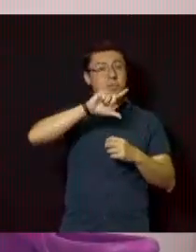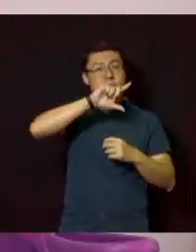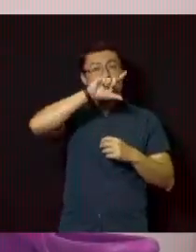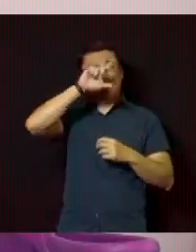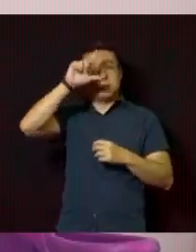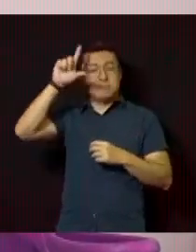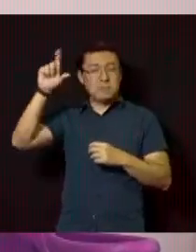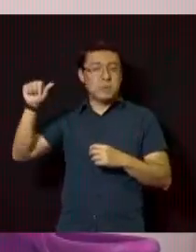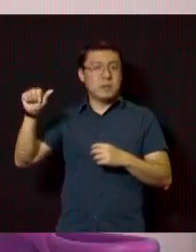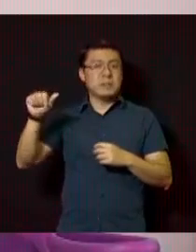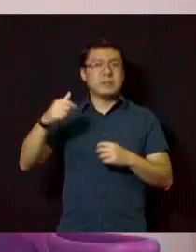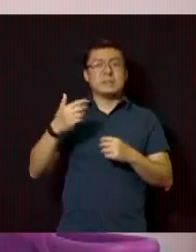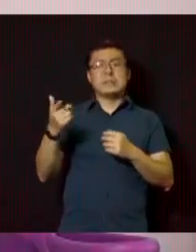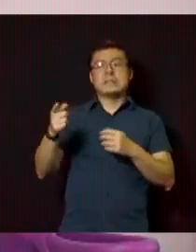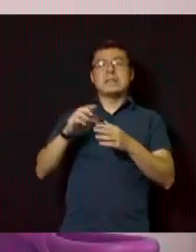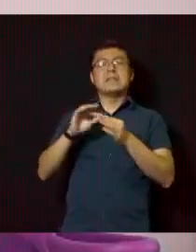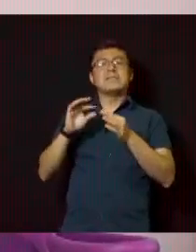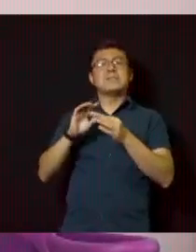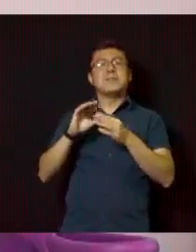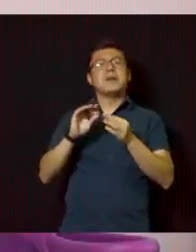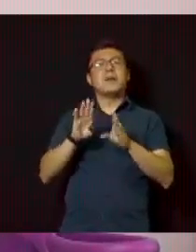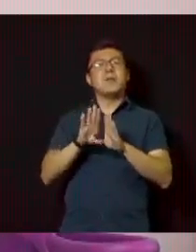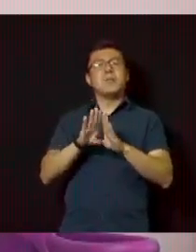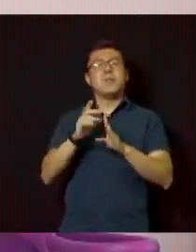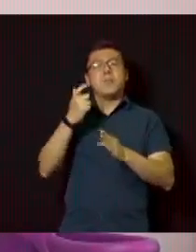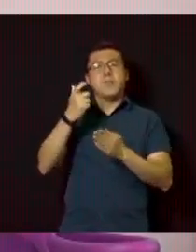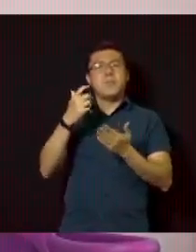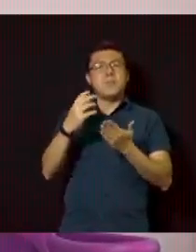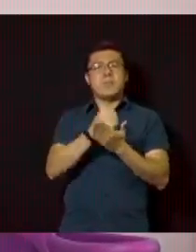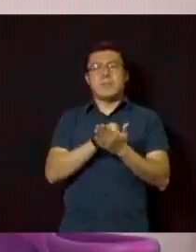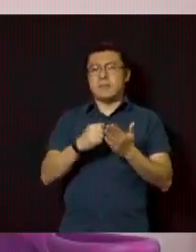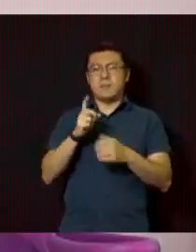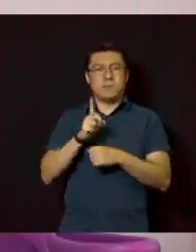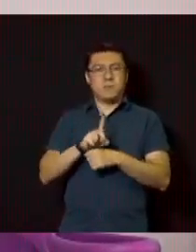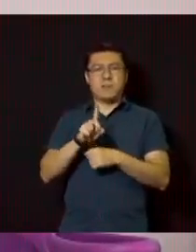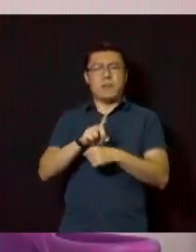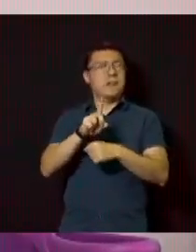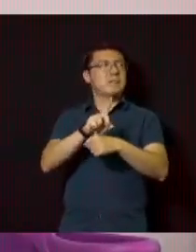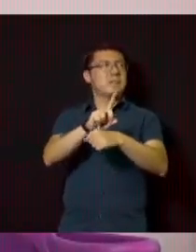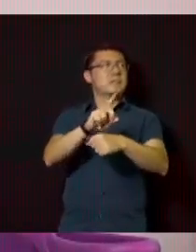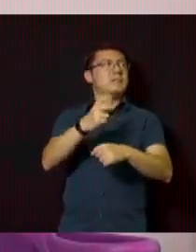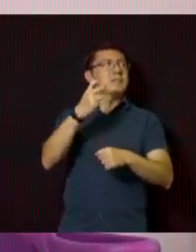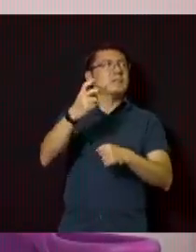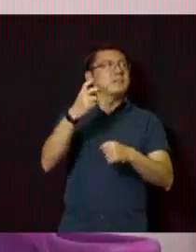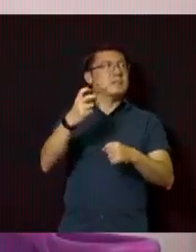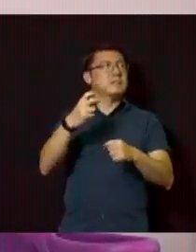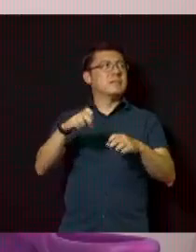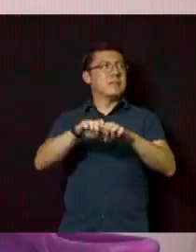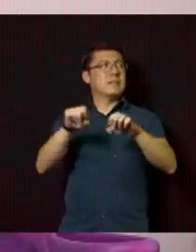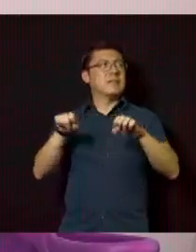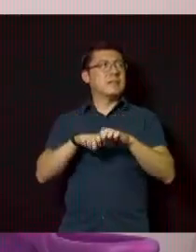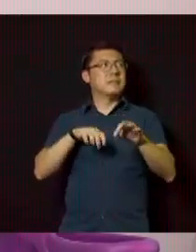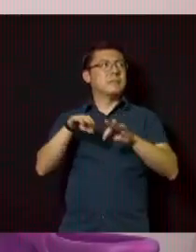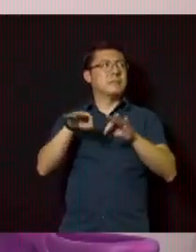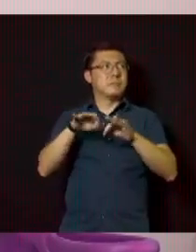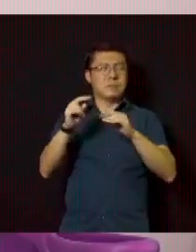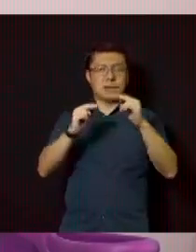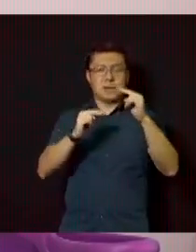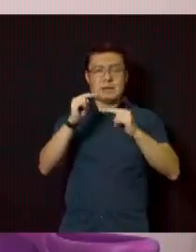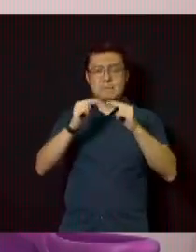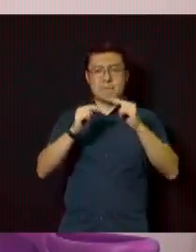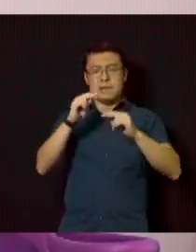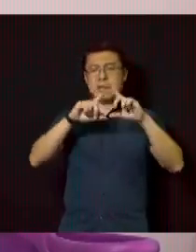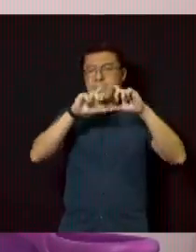sabemos, nos van a contar cómo ganar dinero todos los días. Nos van a contar cómo hacer crecer nuestro equipo de trabajo a nivel nacional